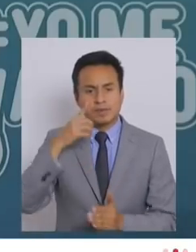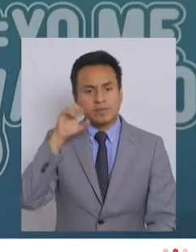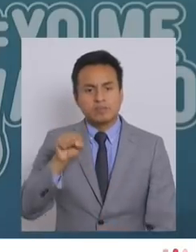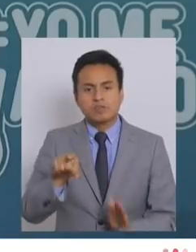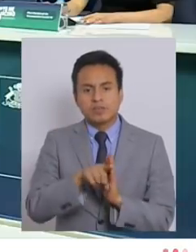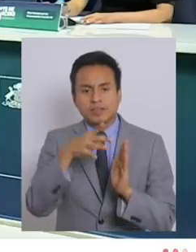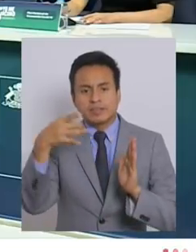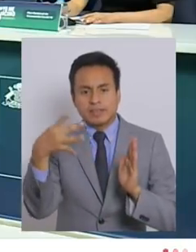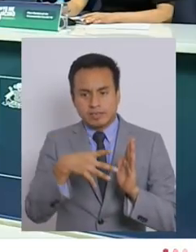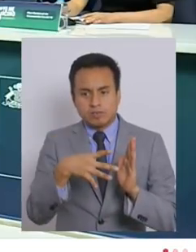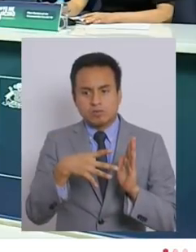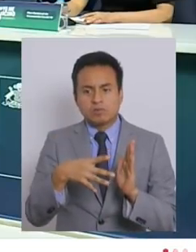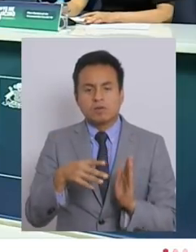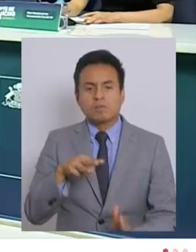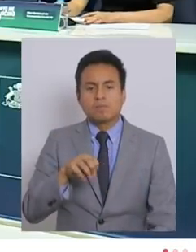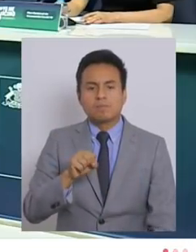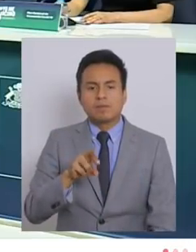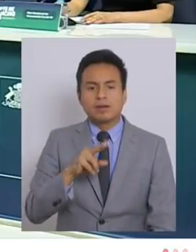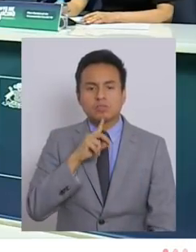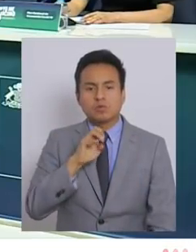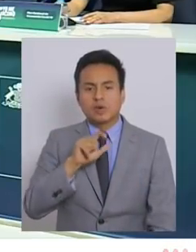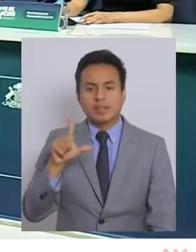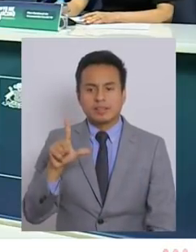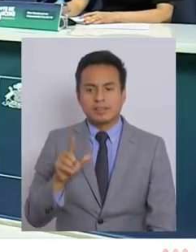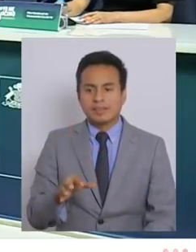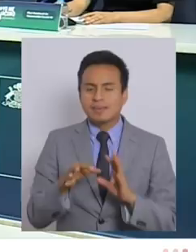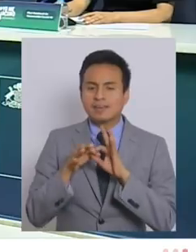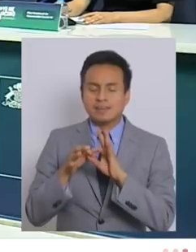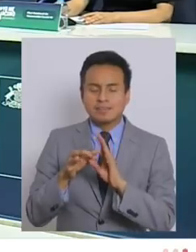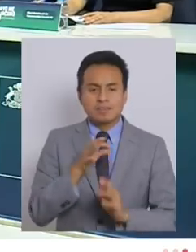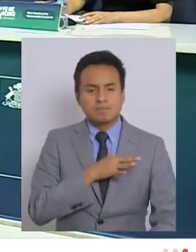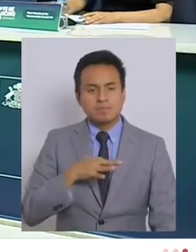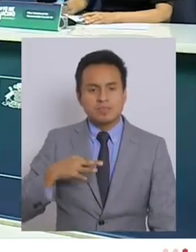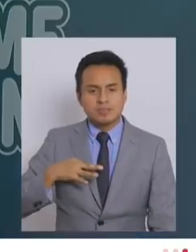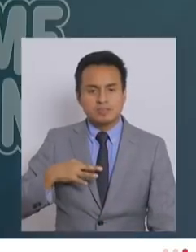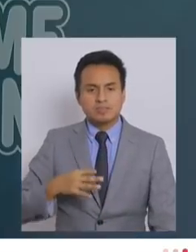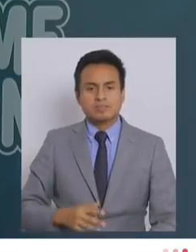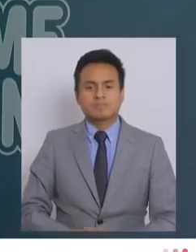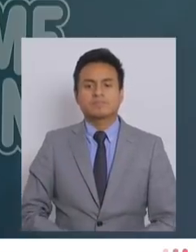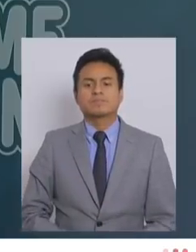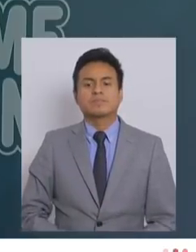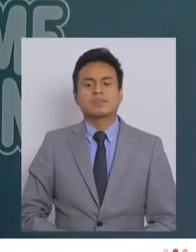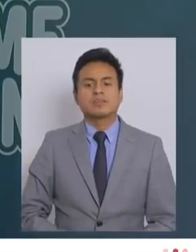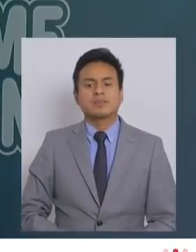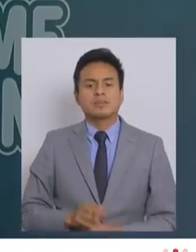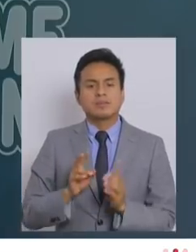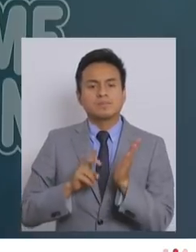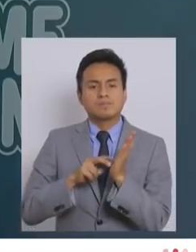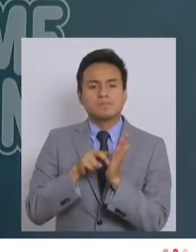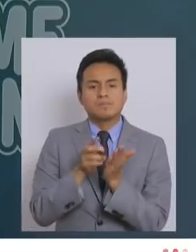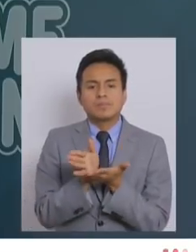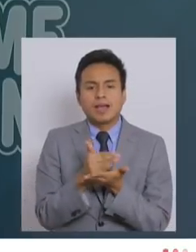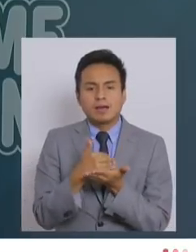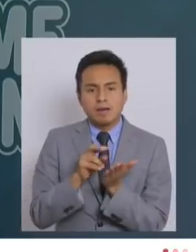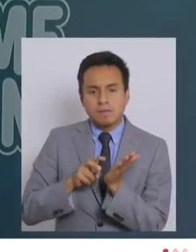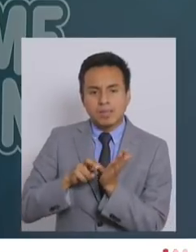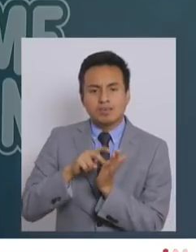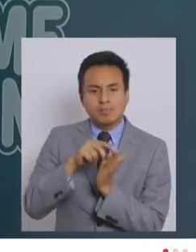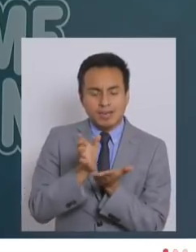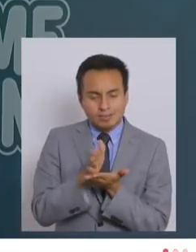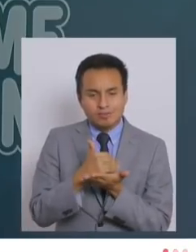del delito kathy barton el gracias ministro bueno en el plan paso a paso